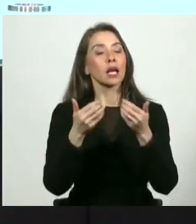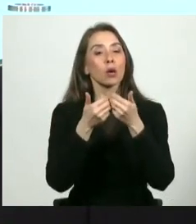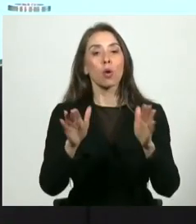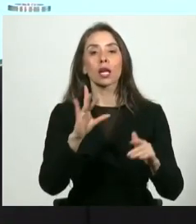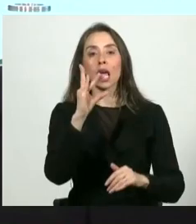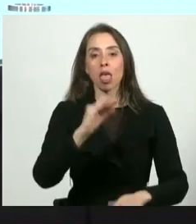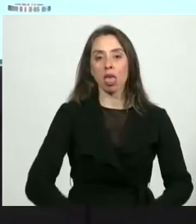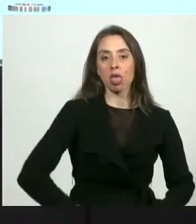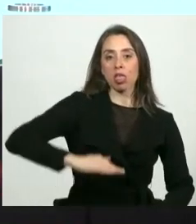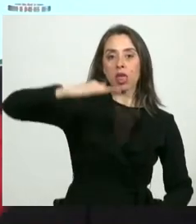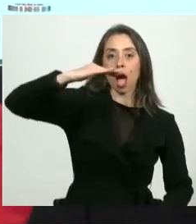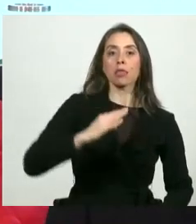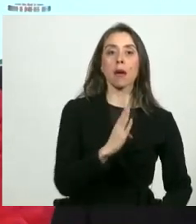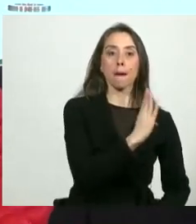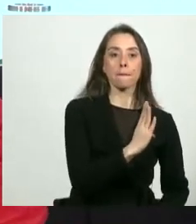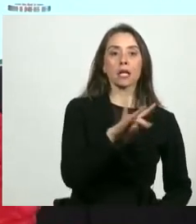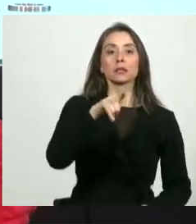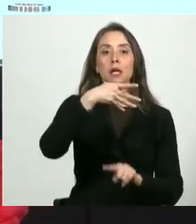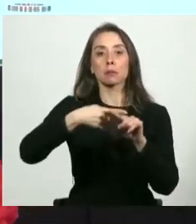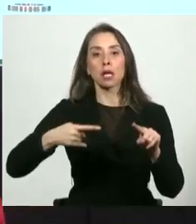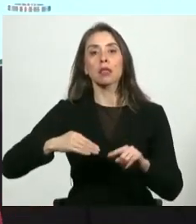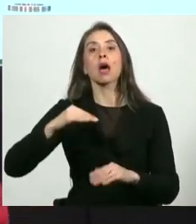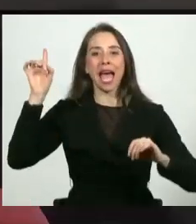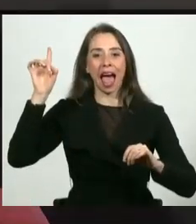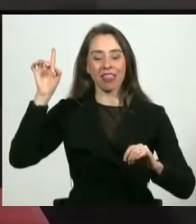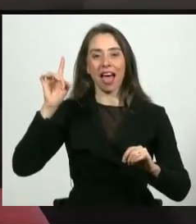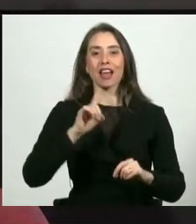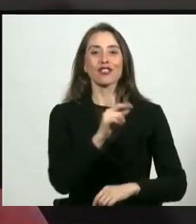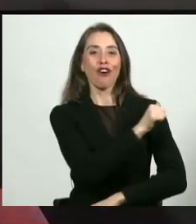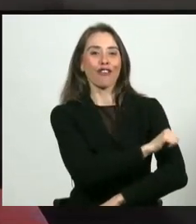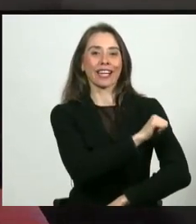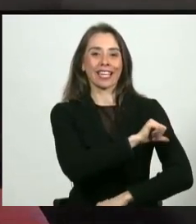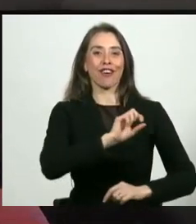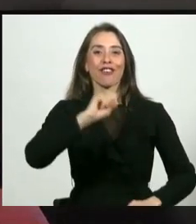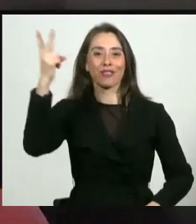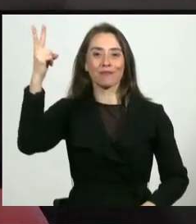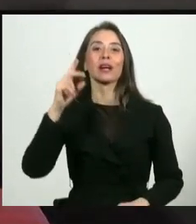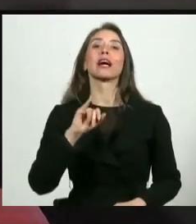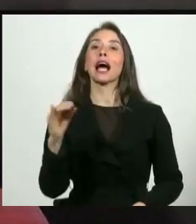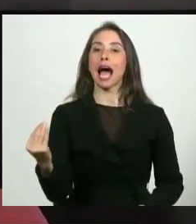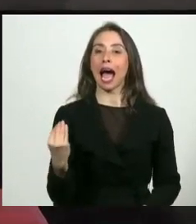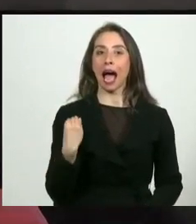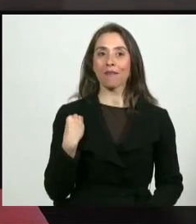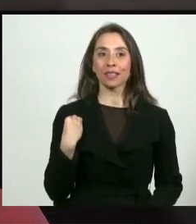en cualquier edad, tanto en la educación básica como en la media y la superior también. Nos avisan que va a haber un